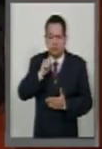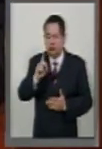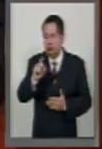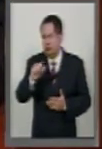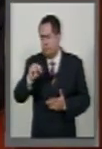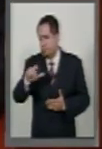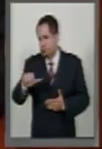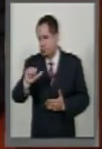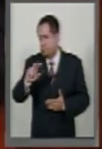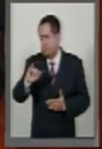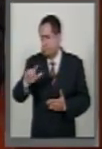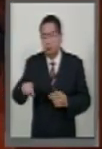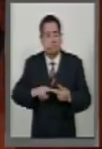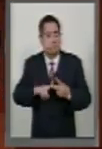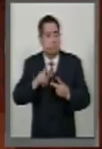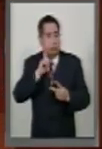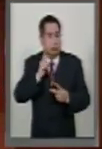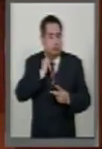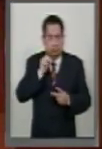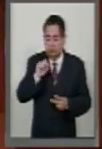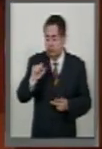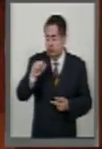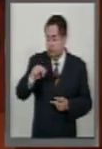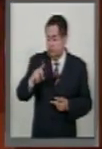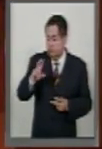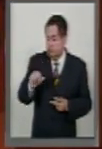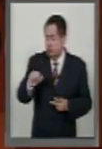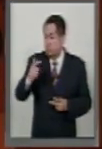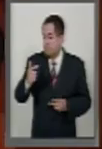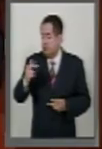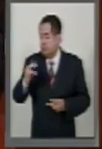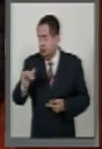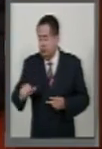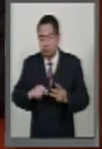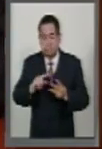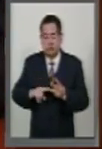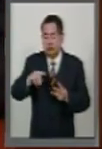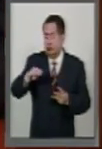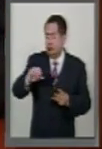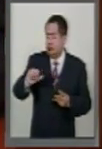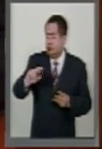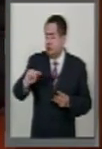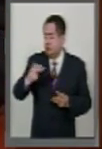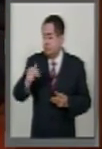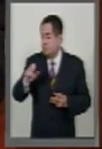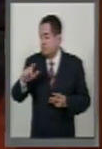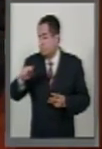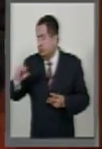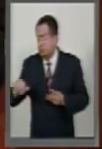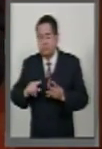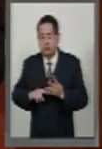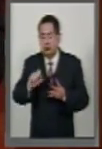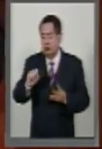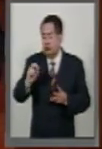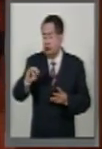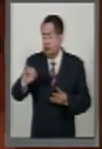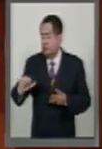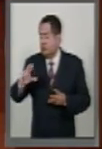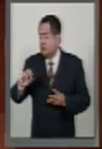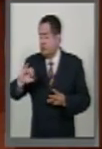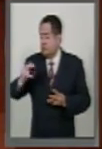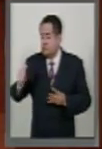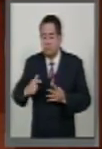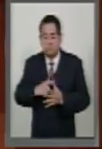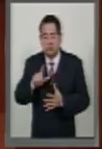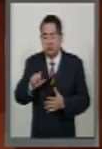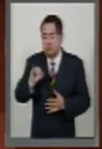Ávila, la senadora Sandra García, Martelena García, Sonia Rocha, Luisa